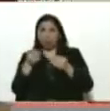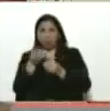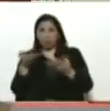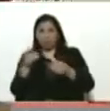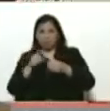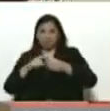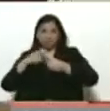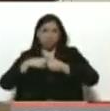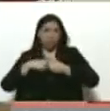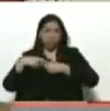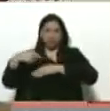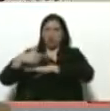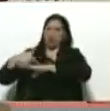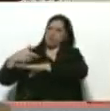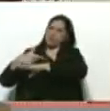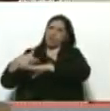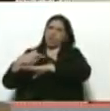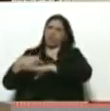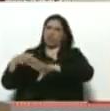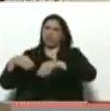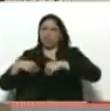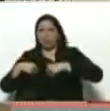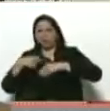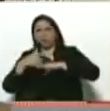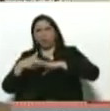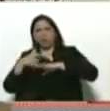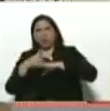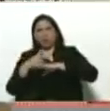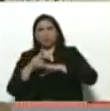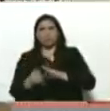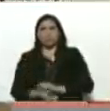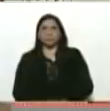todos ellos, en un gobierno, que ellos querían formar un gobierno